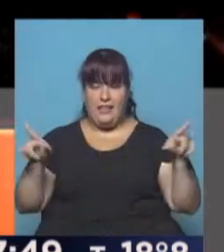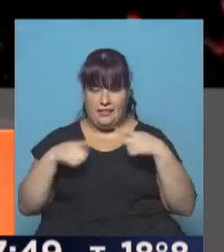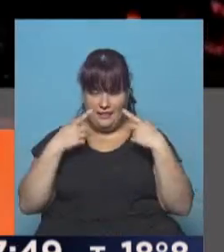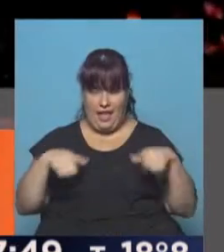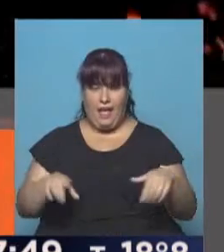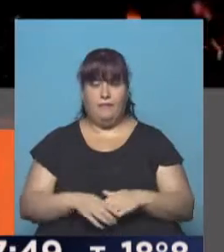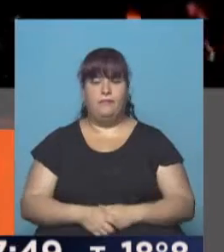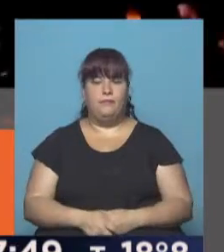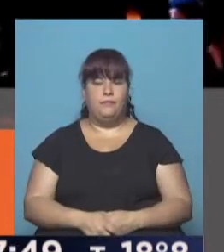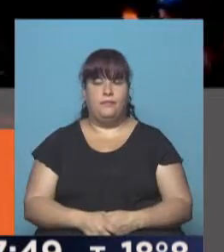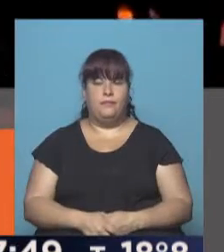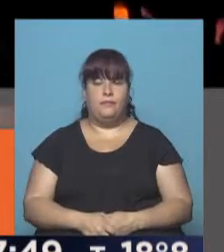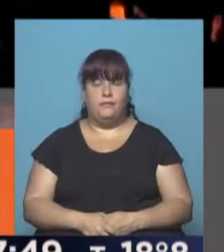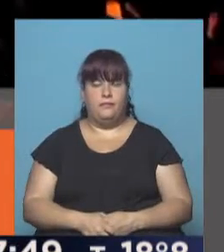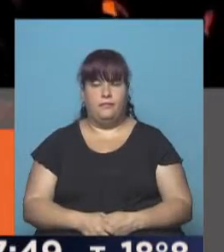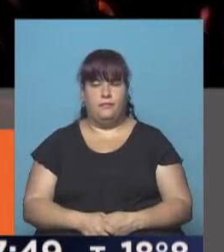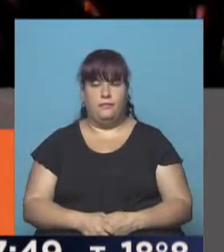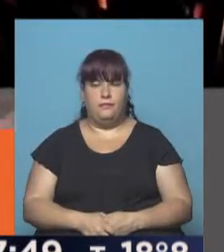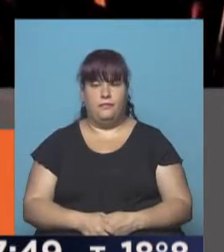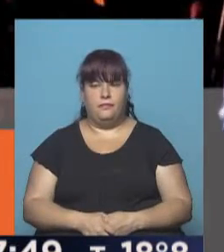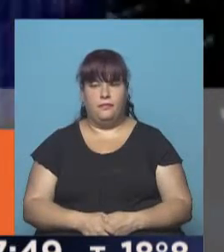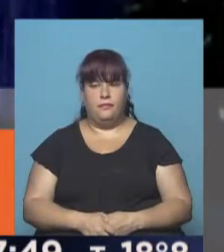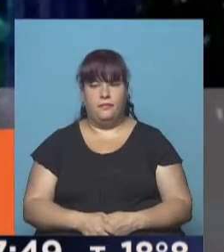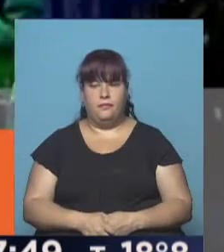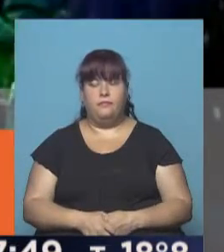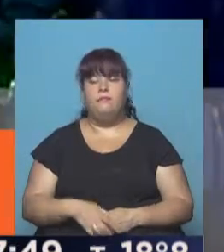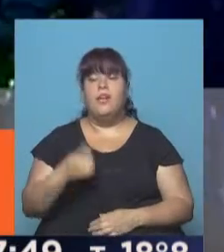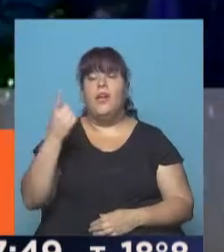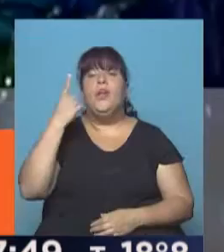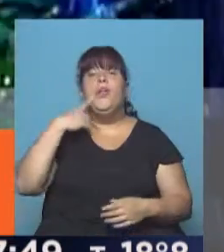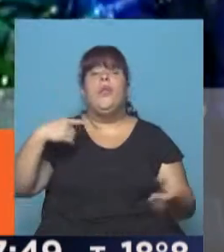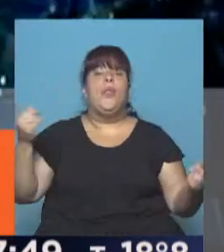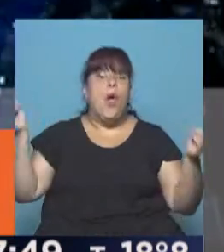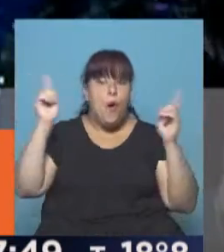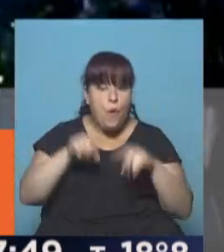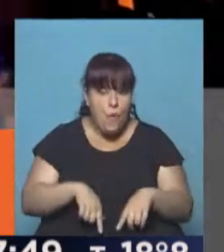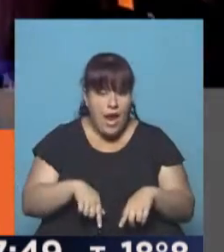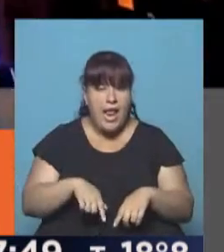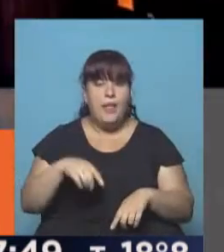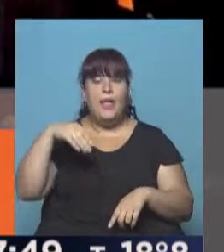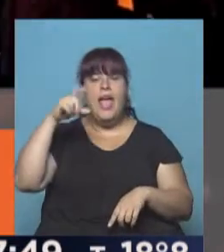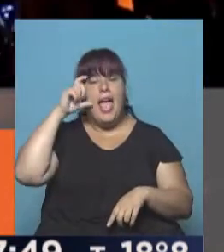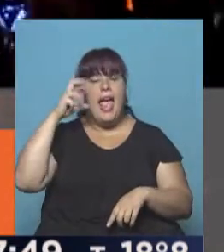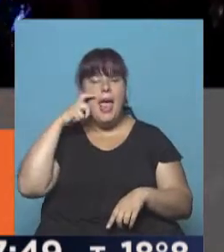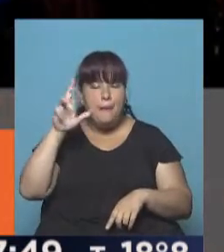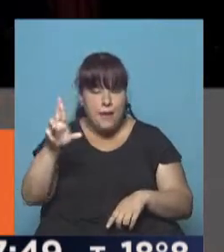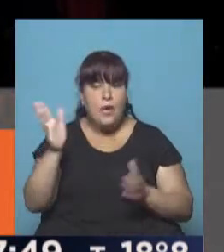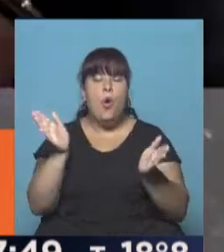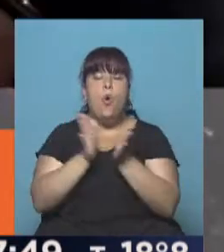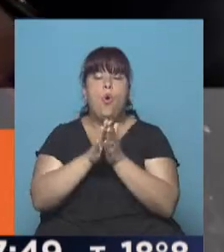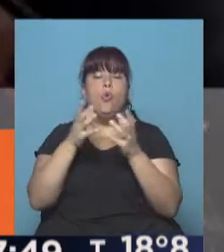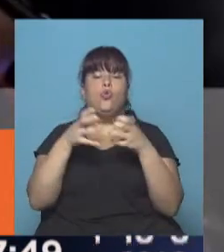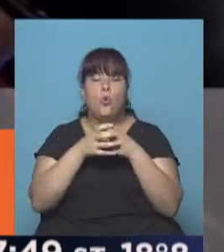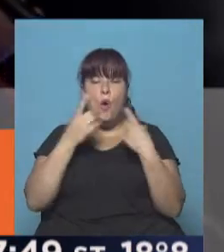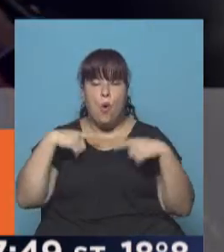¡Cerveza! ¡Es mi tío! Y un día regresó Emir Kusturica para presentarse junto a su No